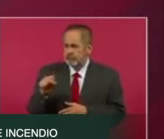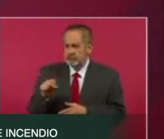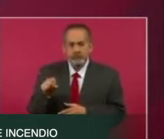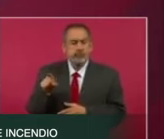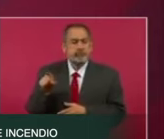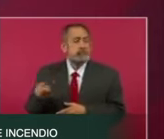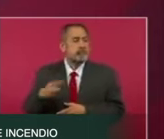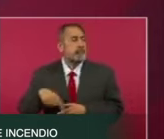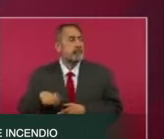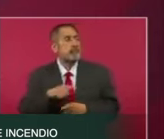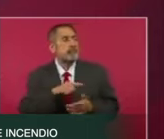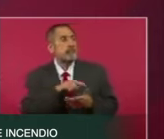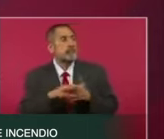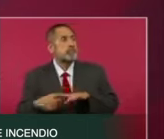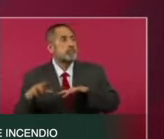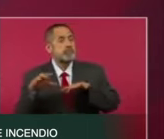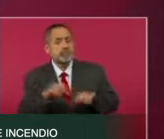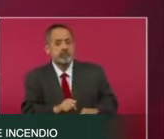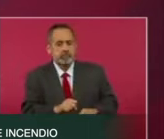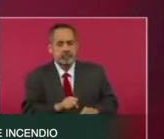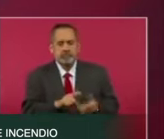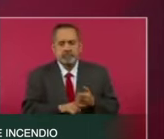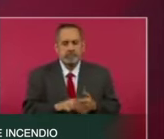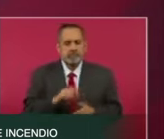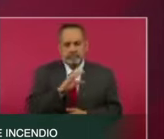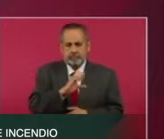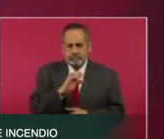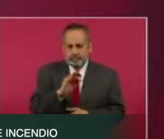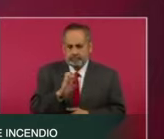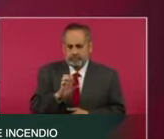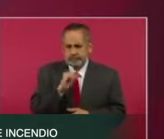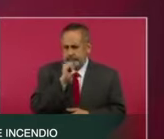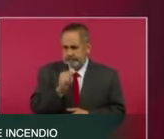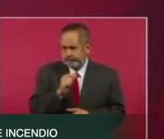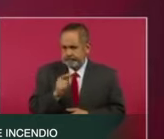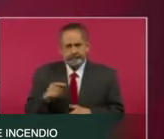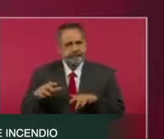sea de funcionarios, de los mismos migrantes y del personal